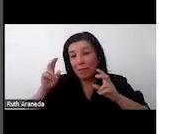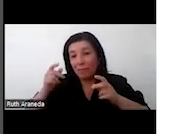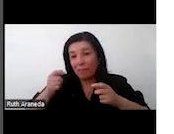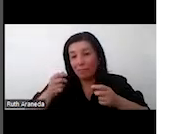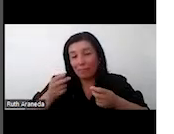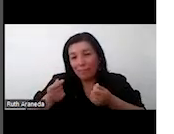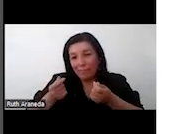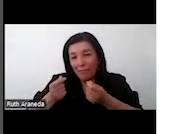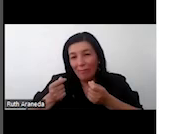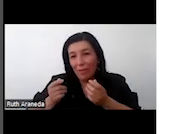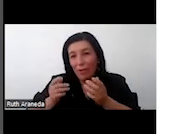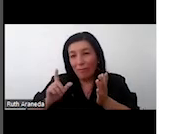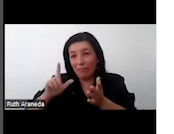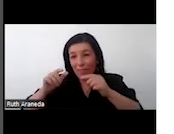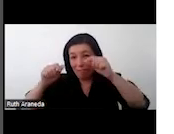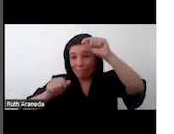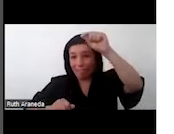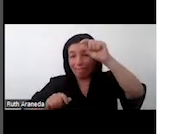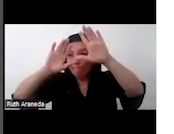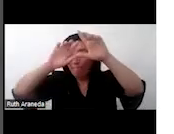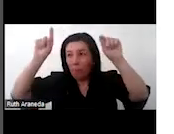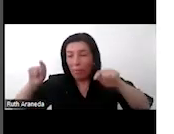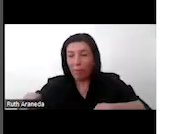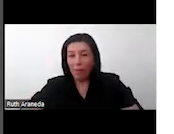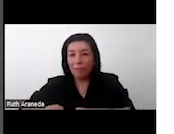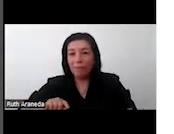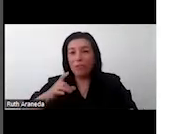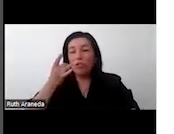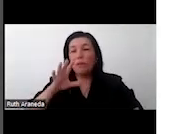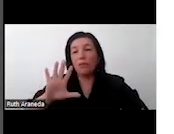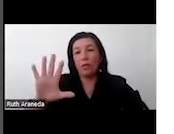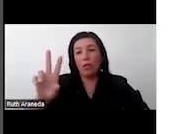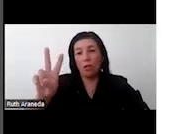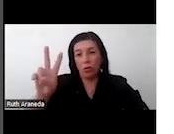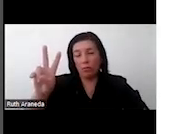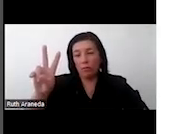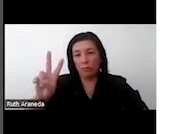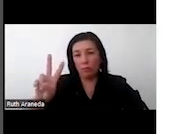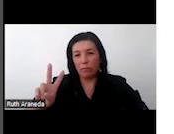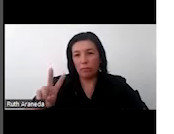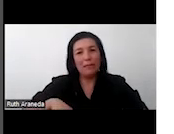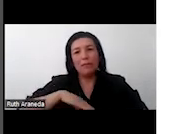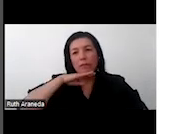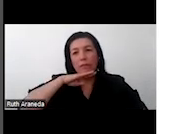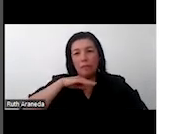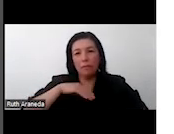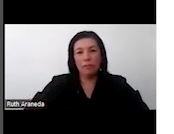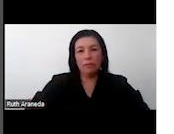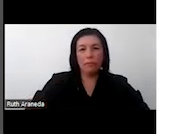espacio, es que, digamos, esta lámina termina con esa cantidad de aves, ¿ya?